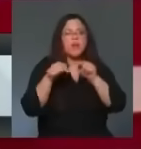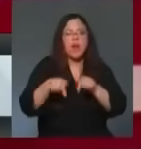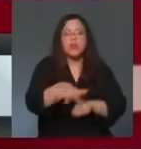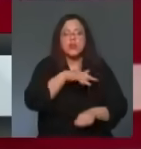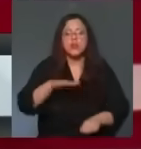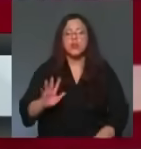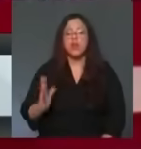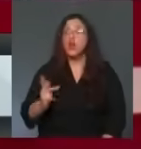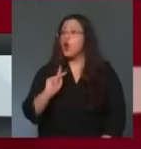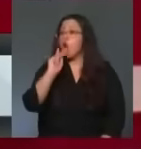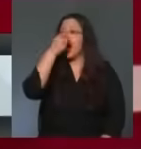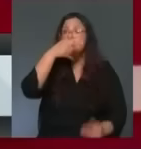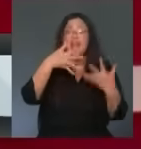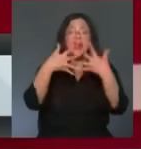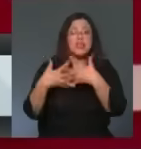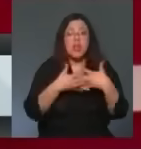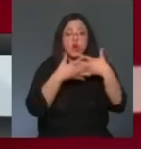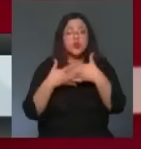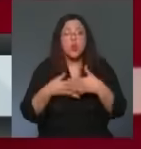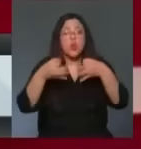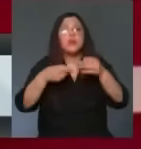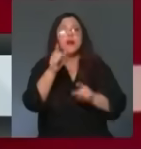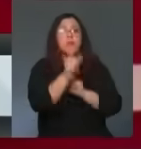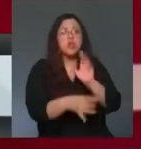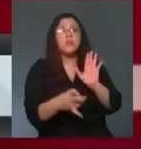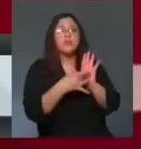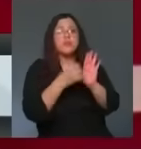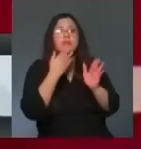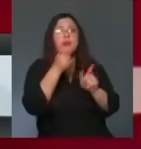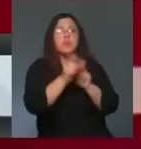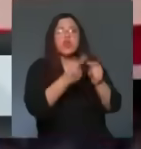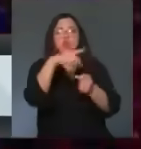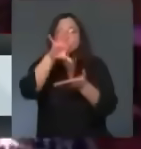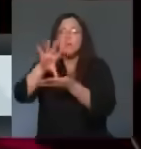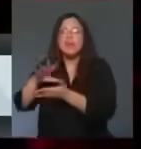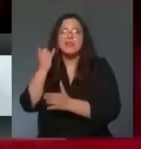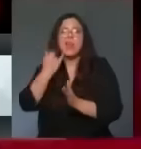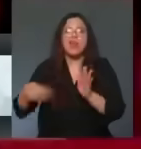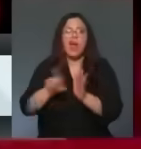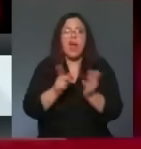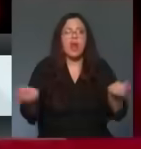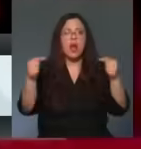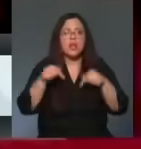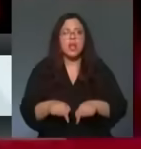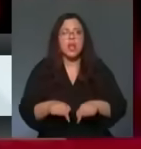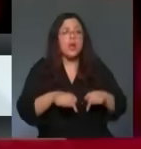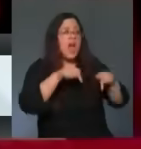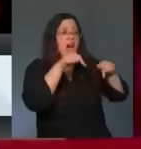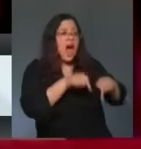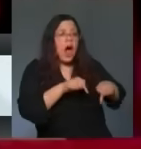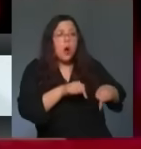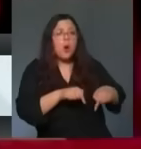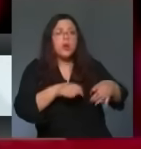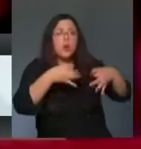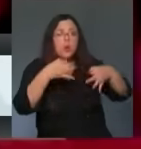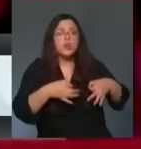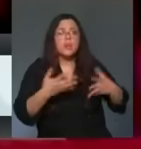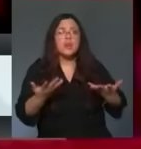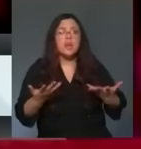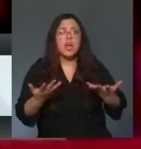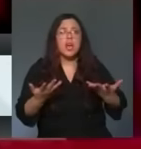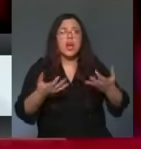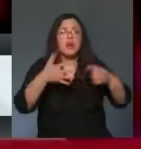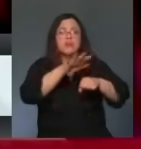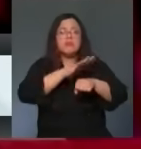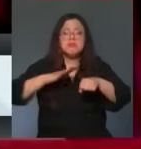Estados Unidos es un santuario para criminales y extranjeros ilegales. Ahora mismo es literalmente una isla flotante de basura